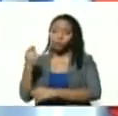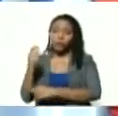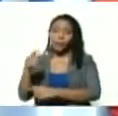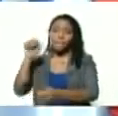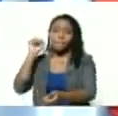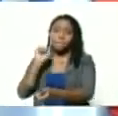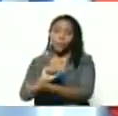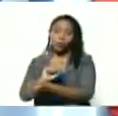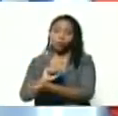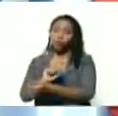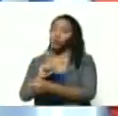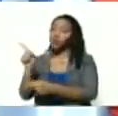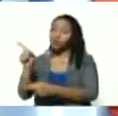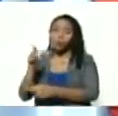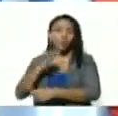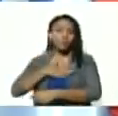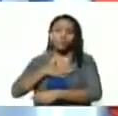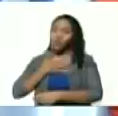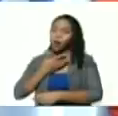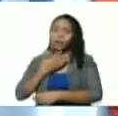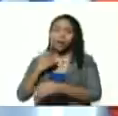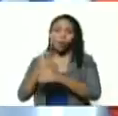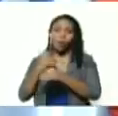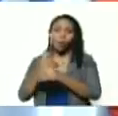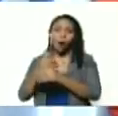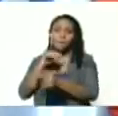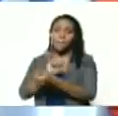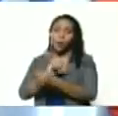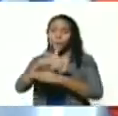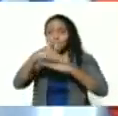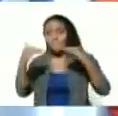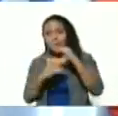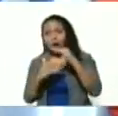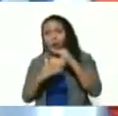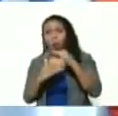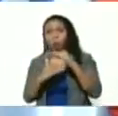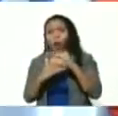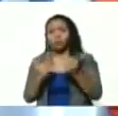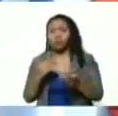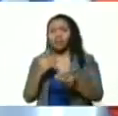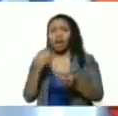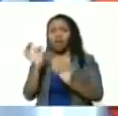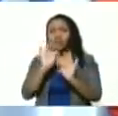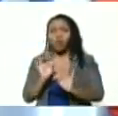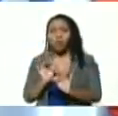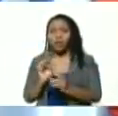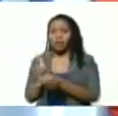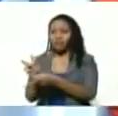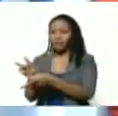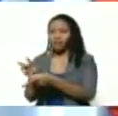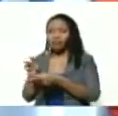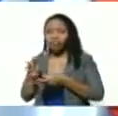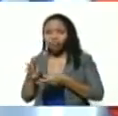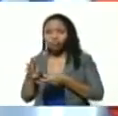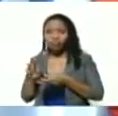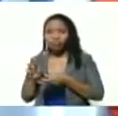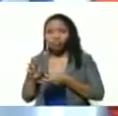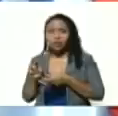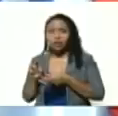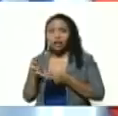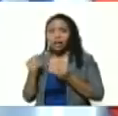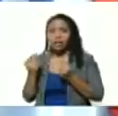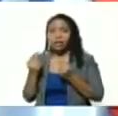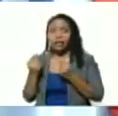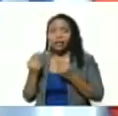privativa de libertad, usted no puede torcer el camino bajo la extorsión, bajo el cobro, ¿verdad?, en